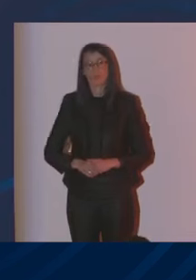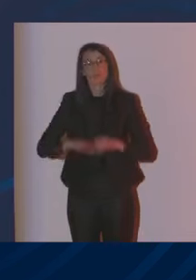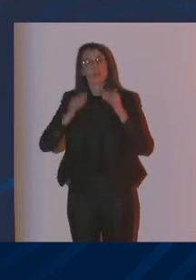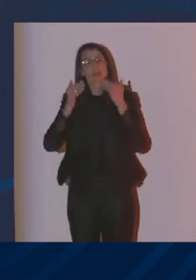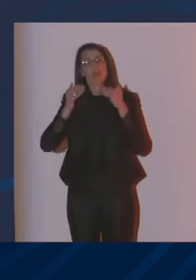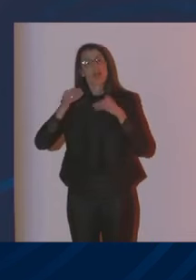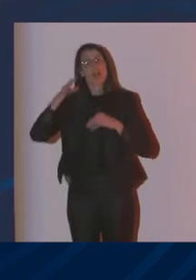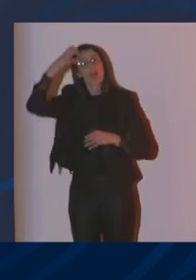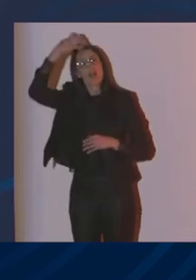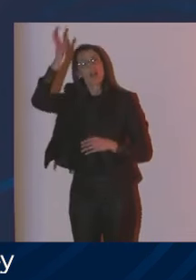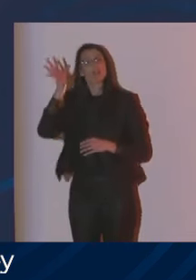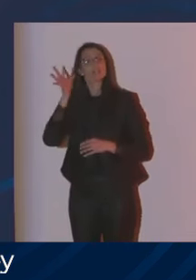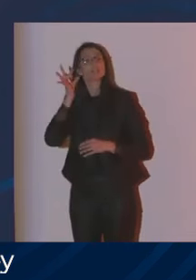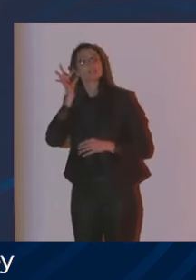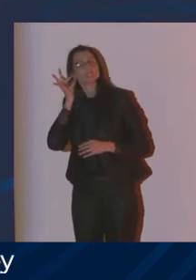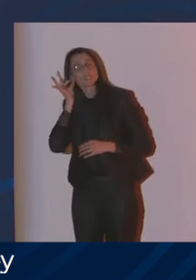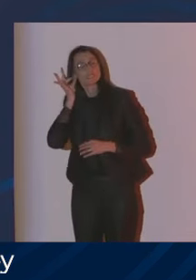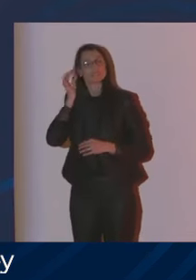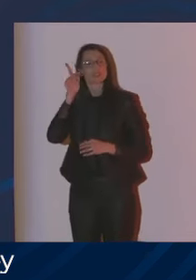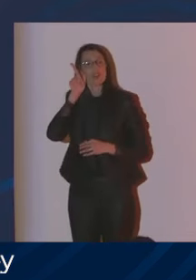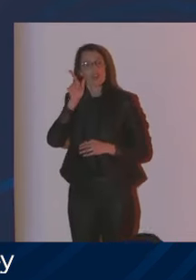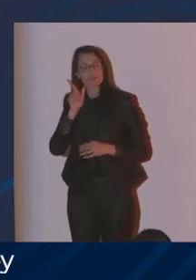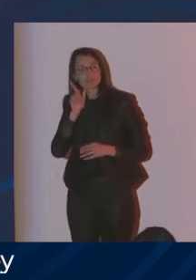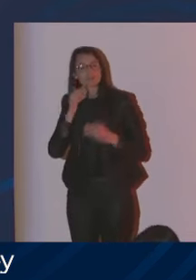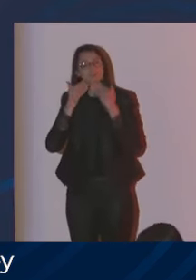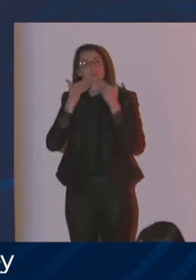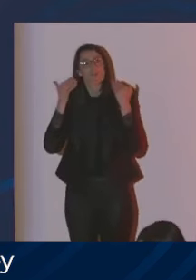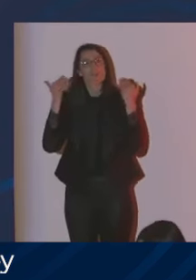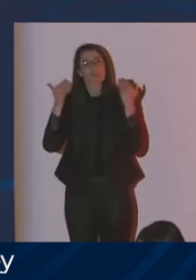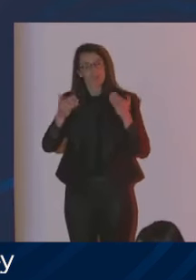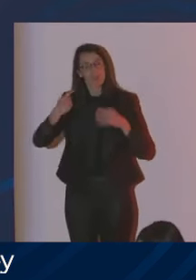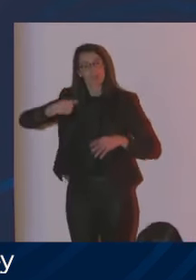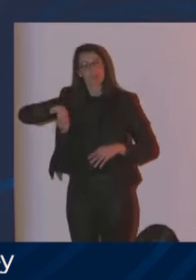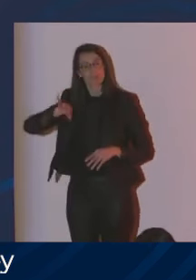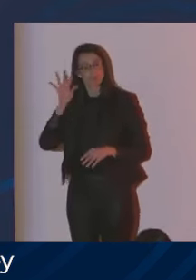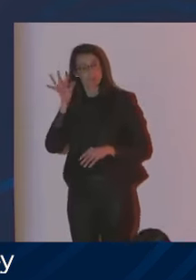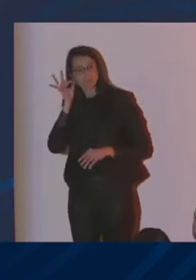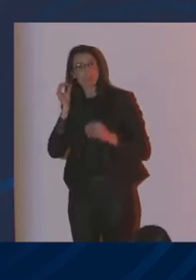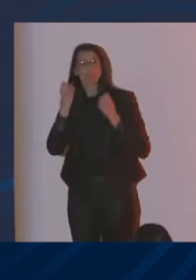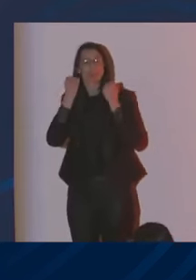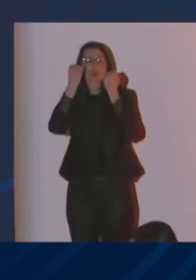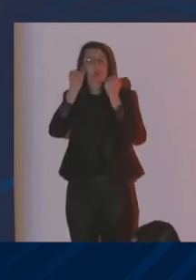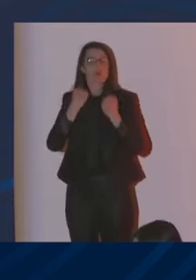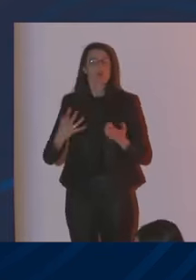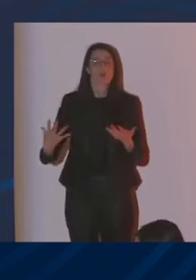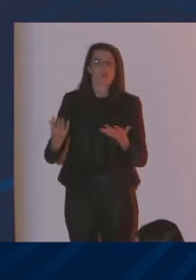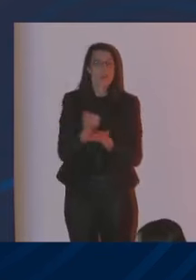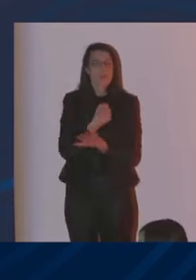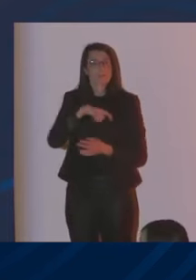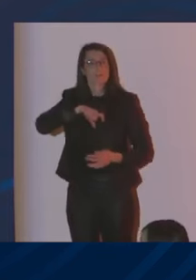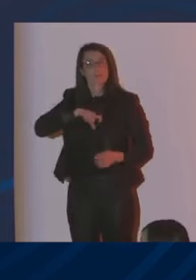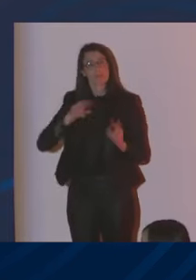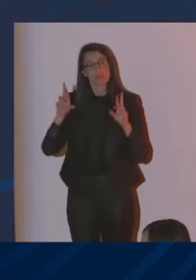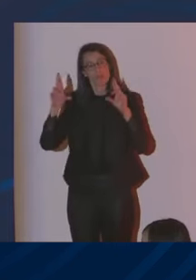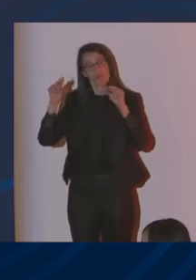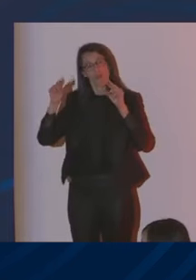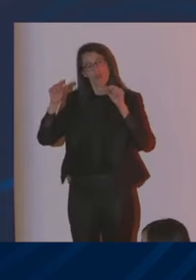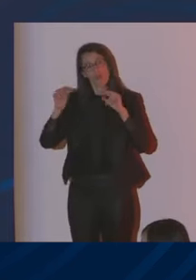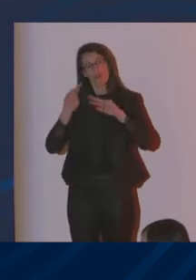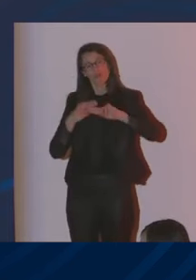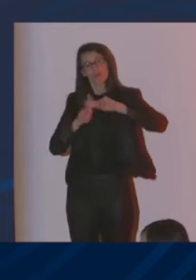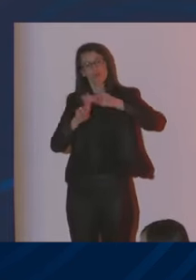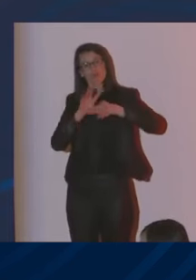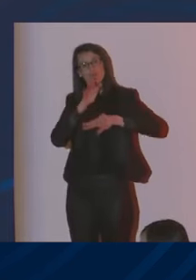Gracias, Majestad, Presidenta, autoridades y a todos los que recogen hoy la medalla de oro de Cruz Roja por la gran